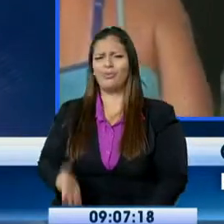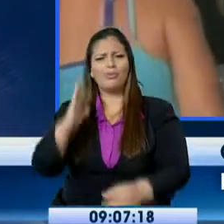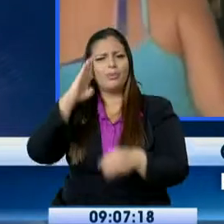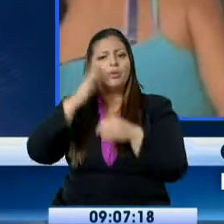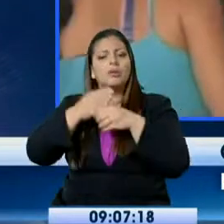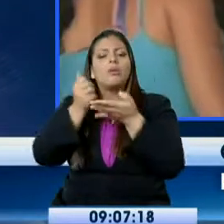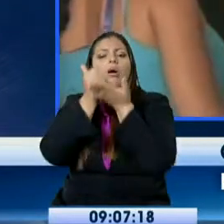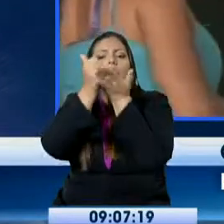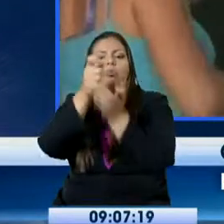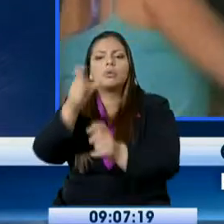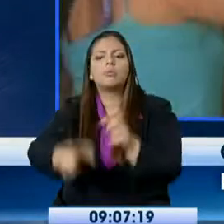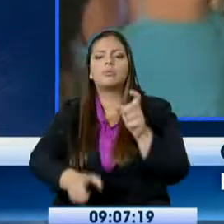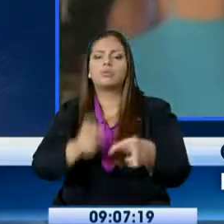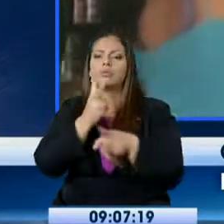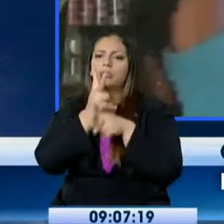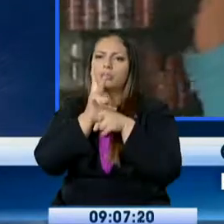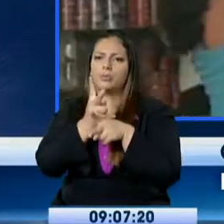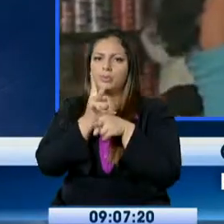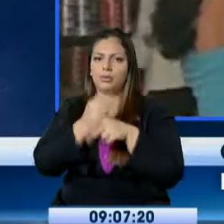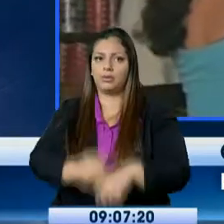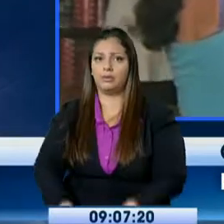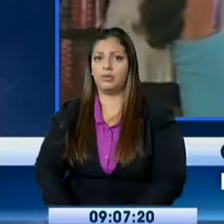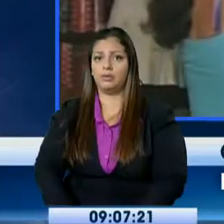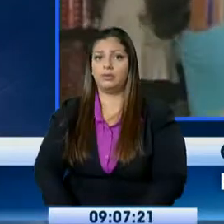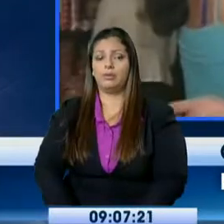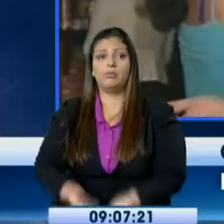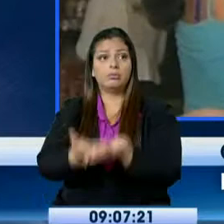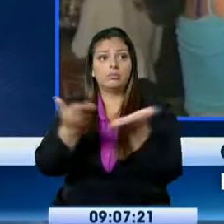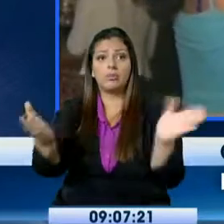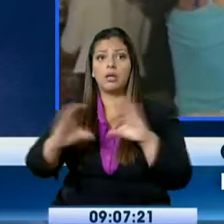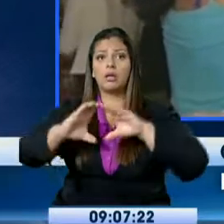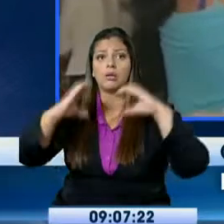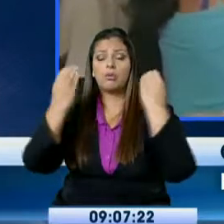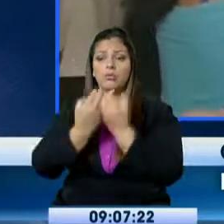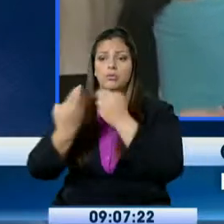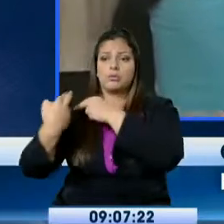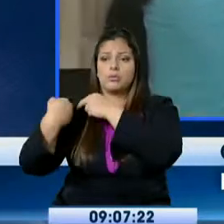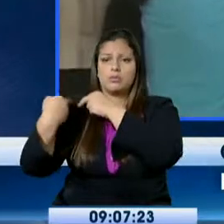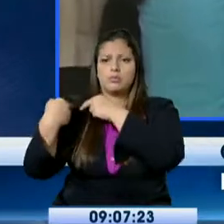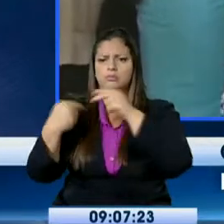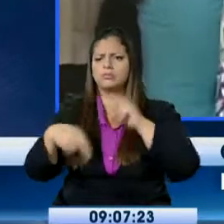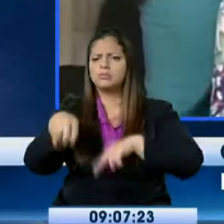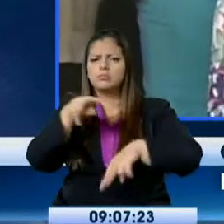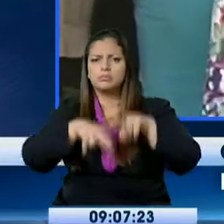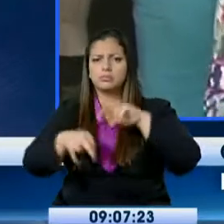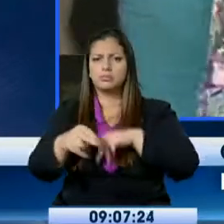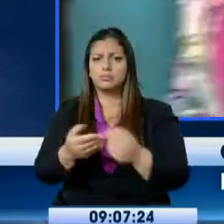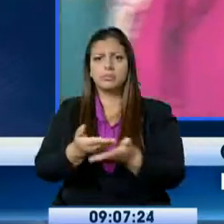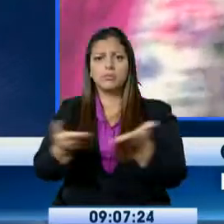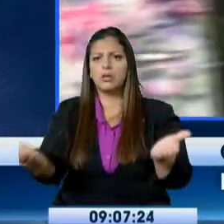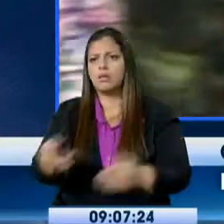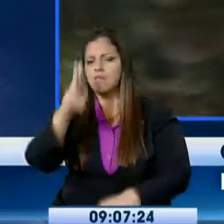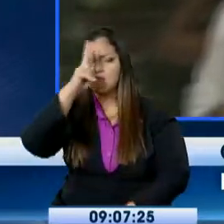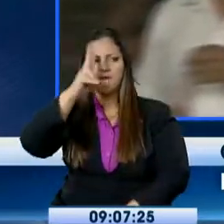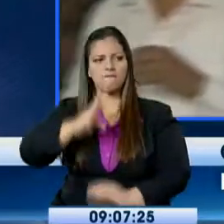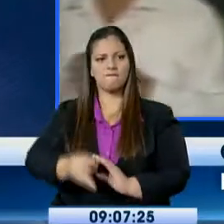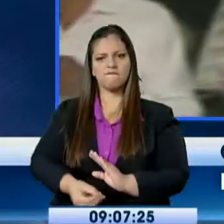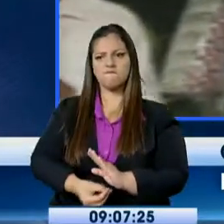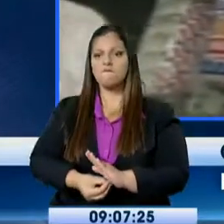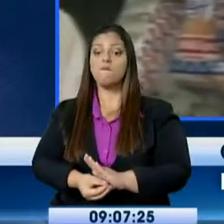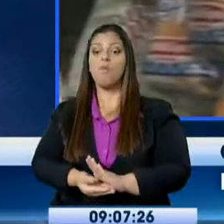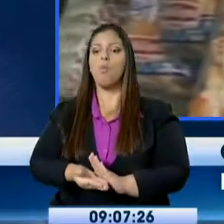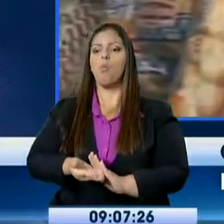en ese caso a ustedes la comisión de un ilícito y si ustedes venden más allá del precio oficial señores